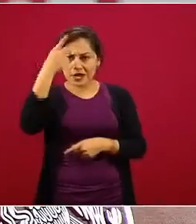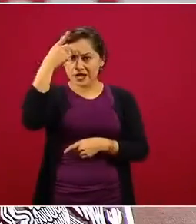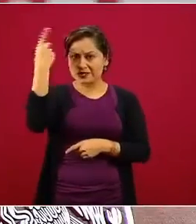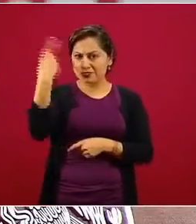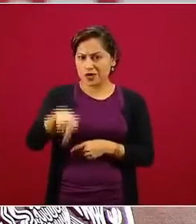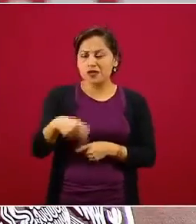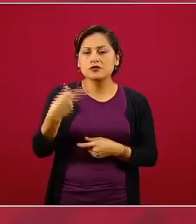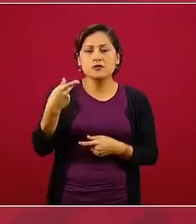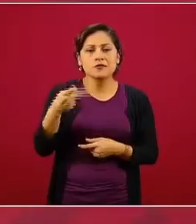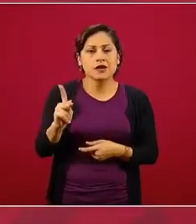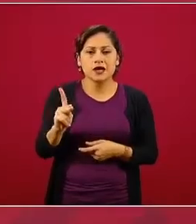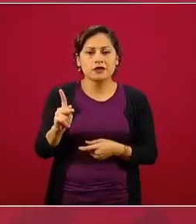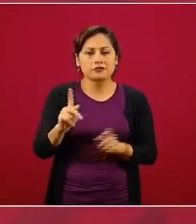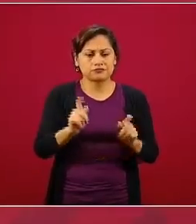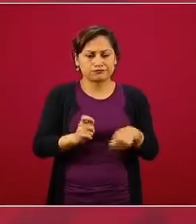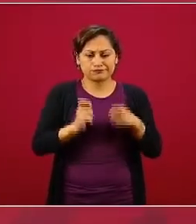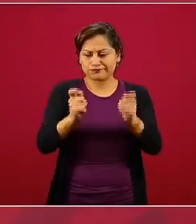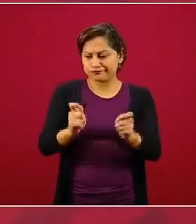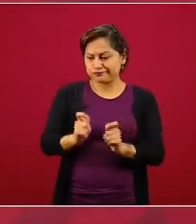traslado